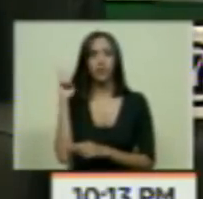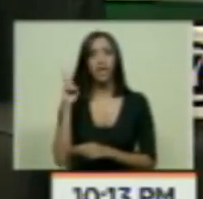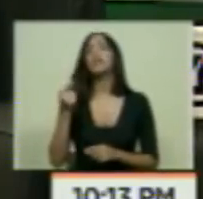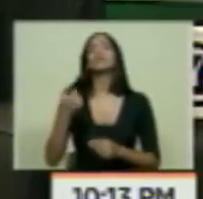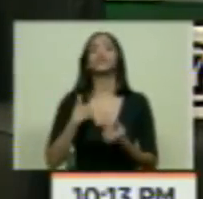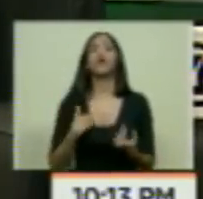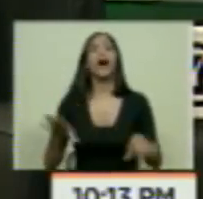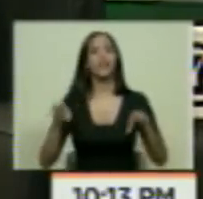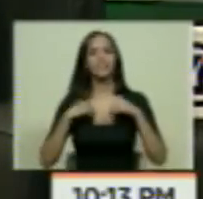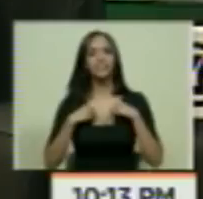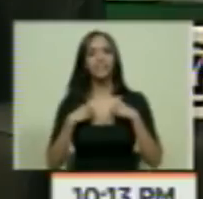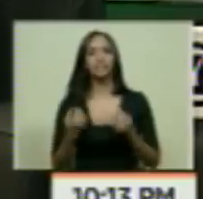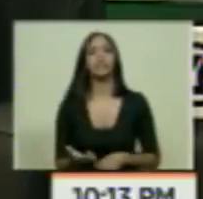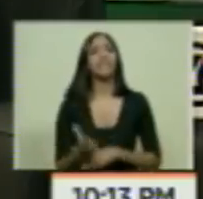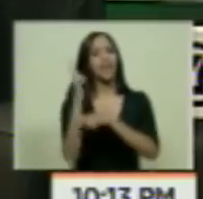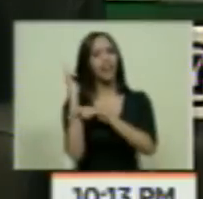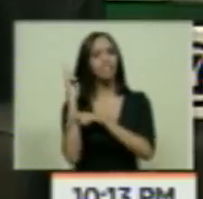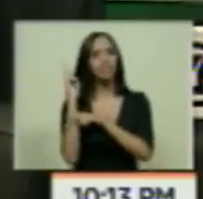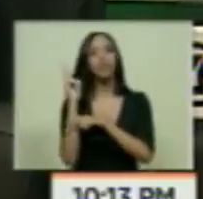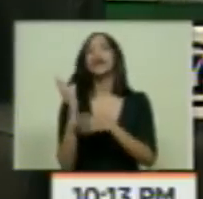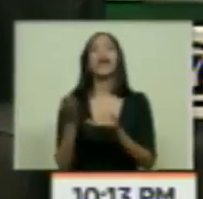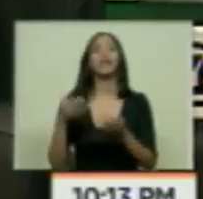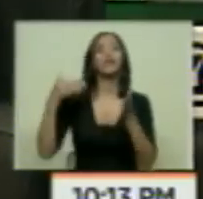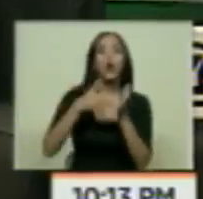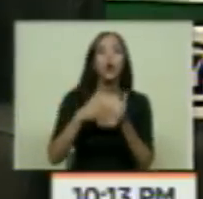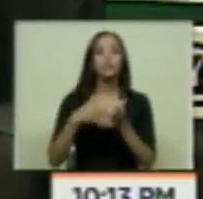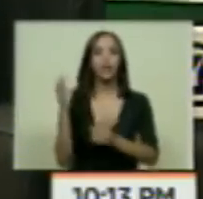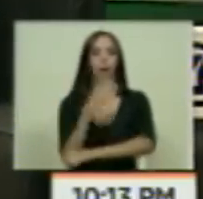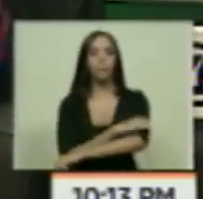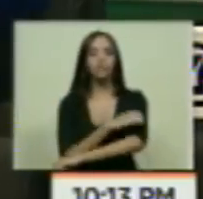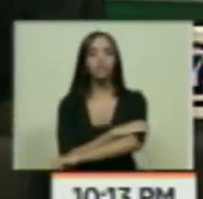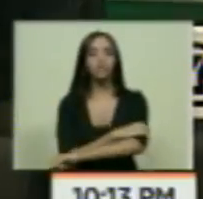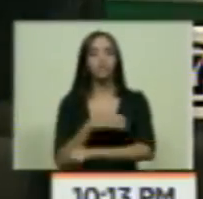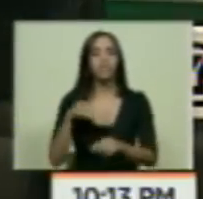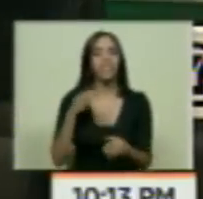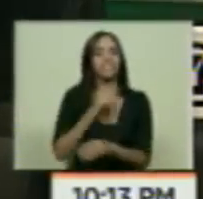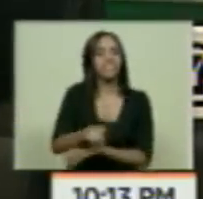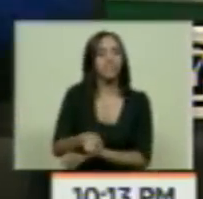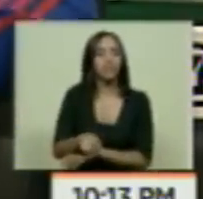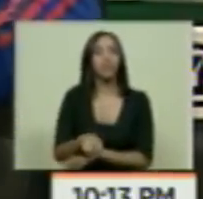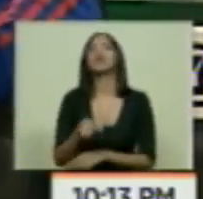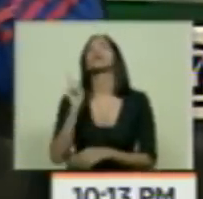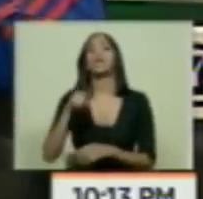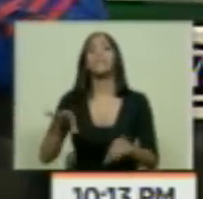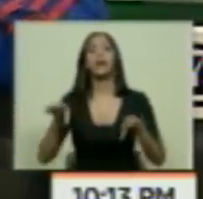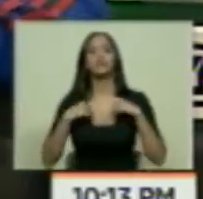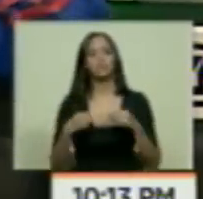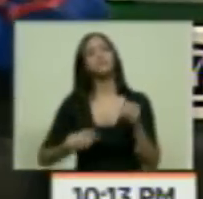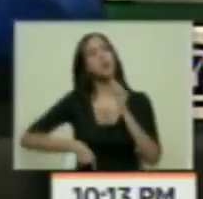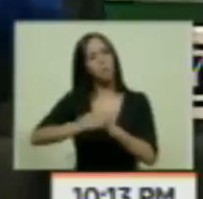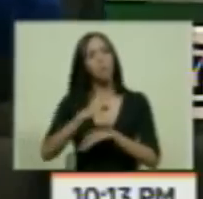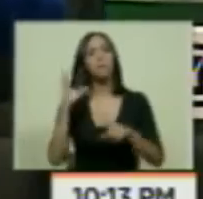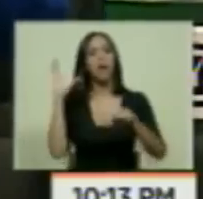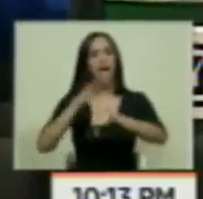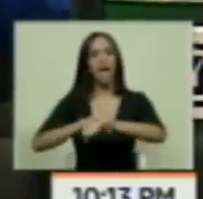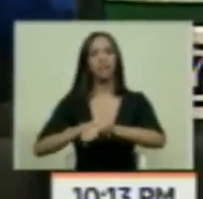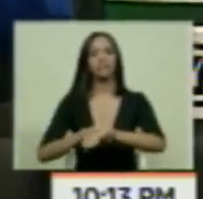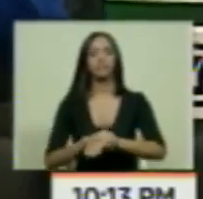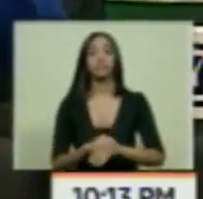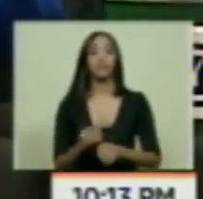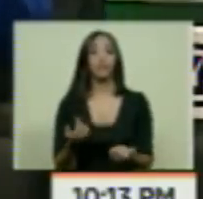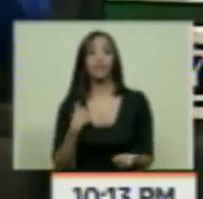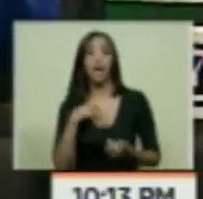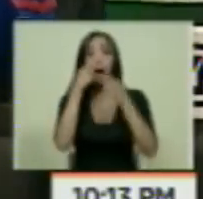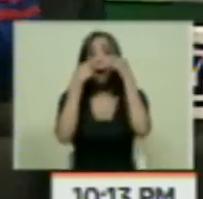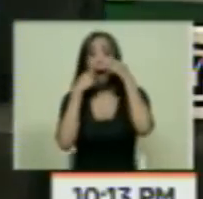en armas en contra de, bueno, de un régimen oprobioso, y asumo las responsabilidades y me voy para la cárcel. Y él no empezó a